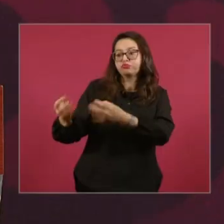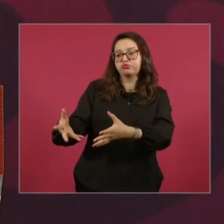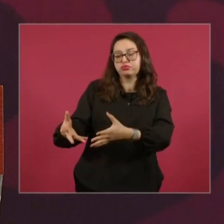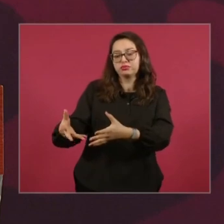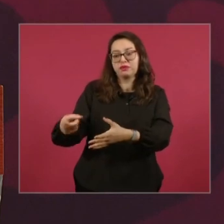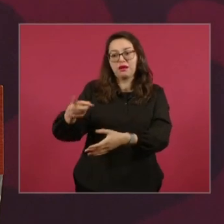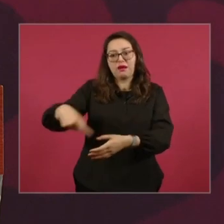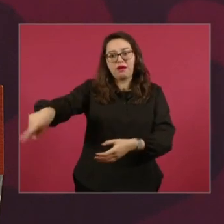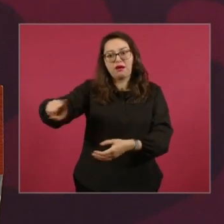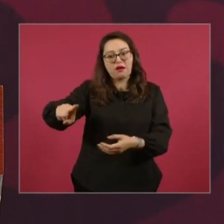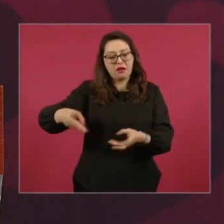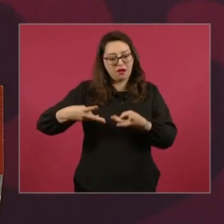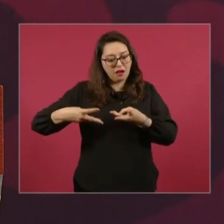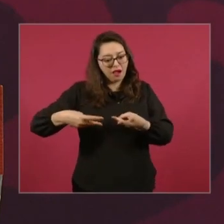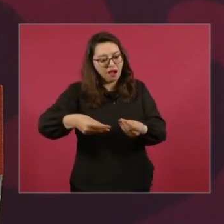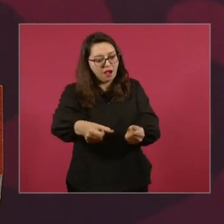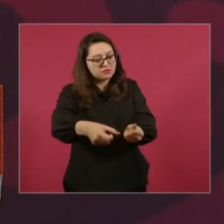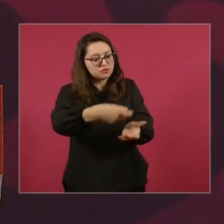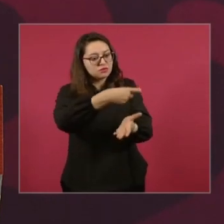van a fortalecer